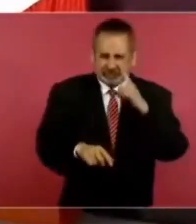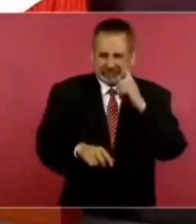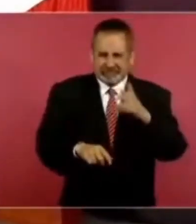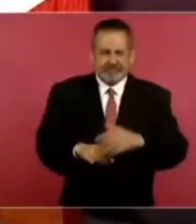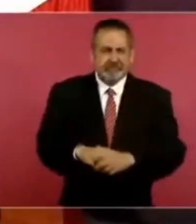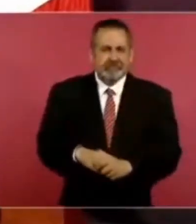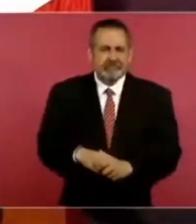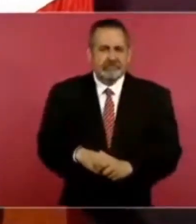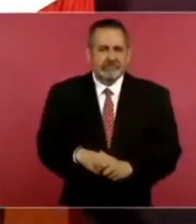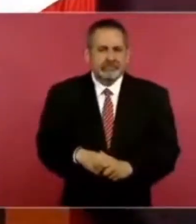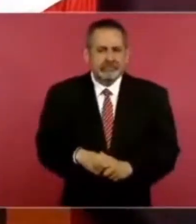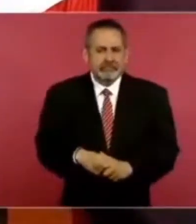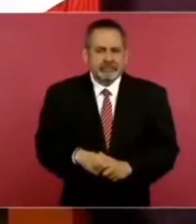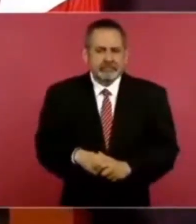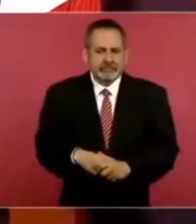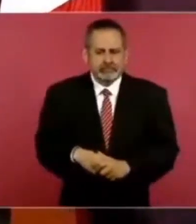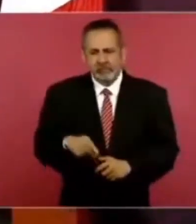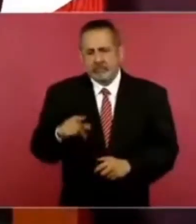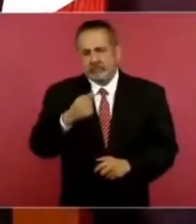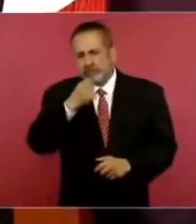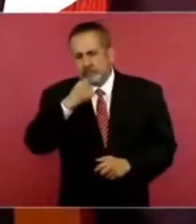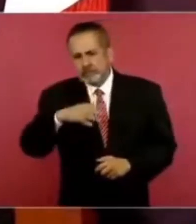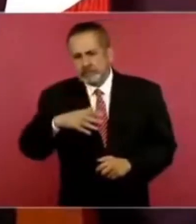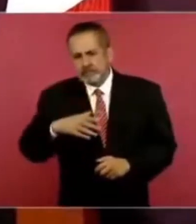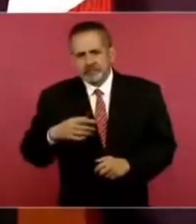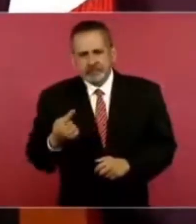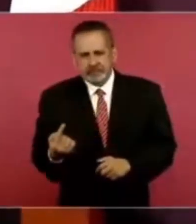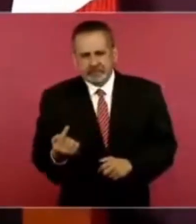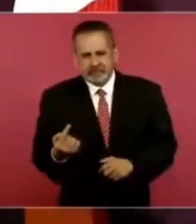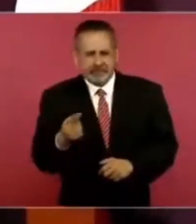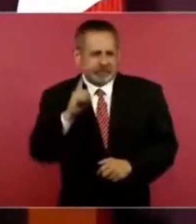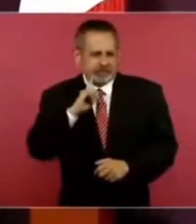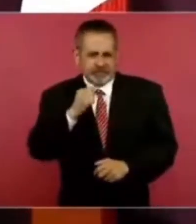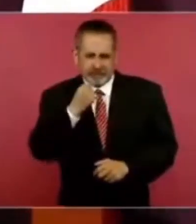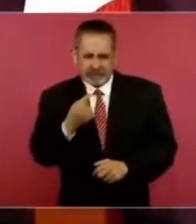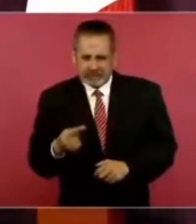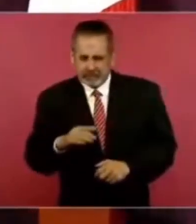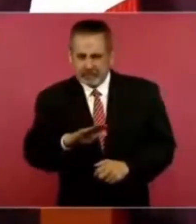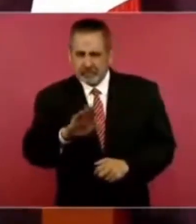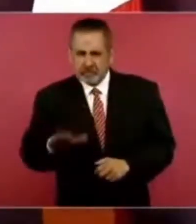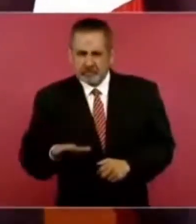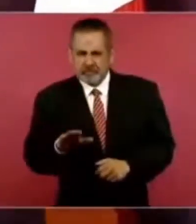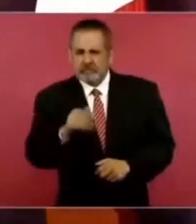que muera la niña, porque es una niña.